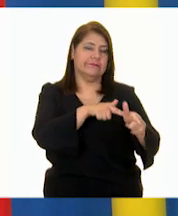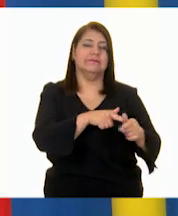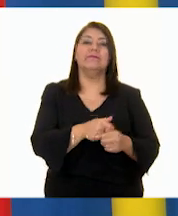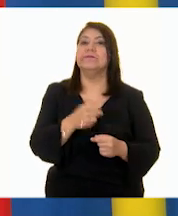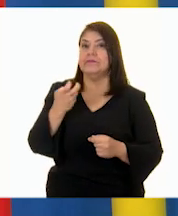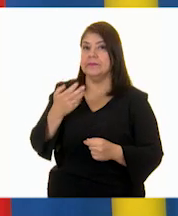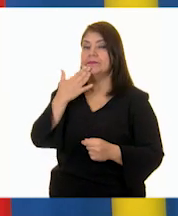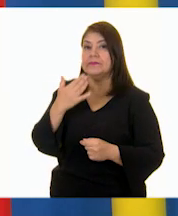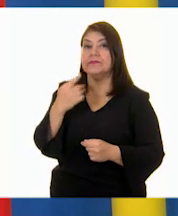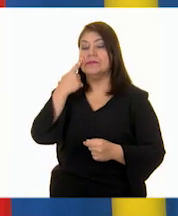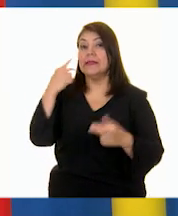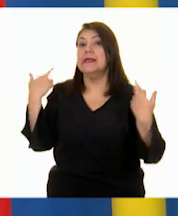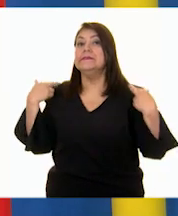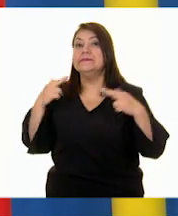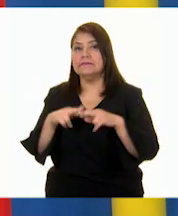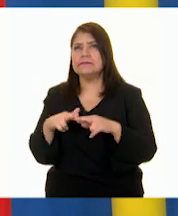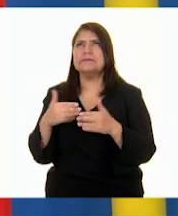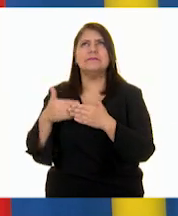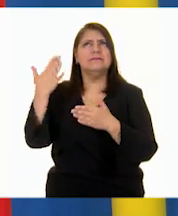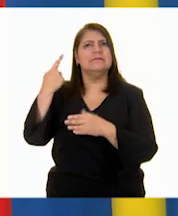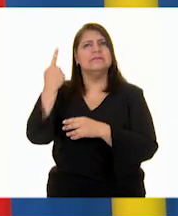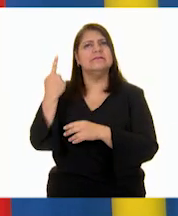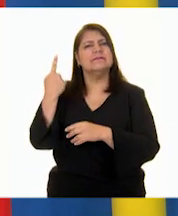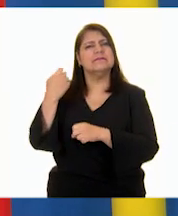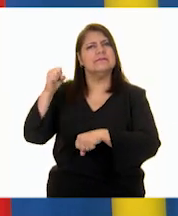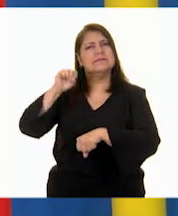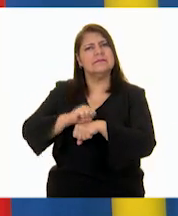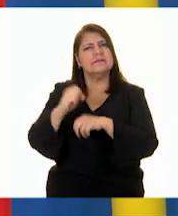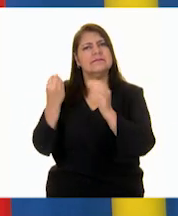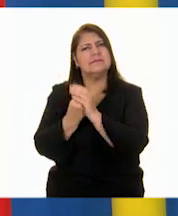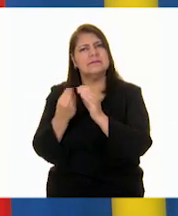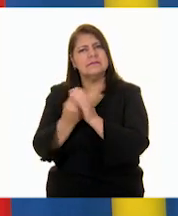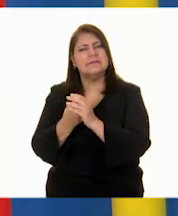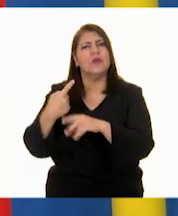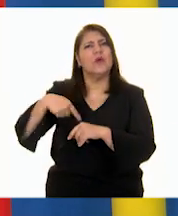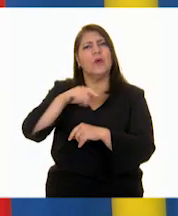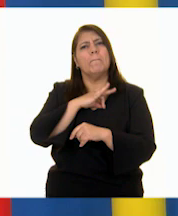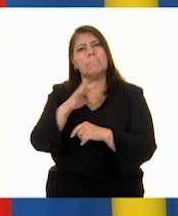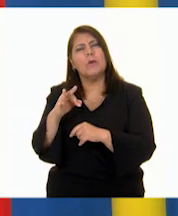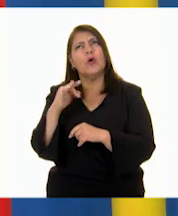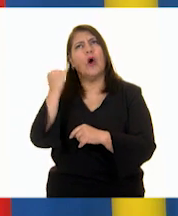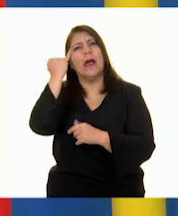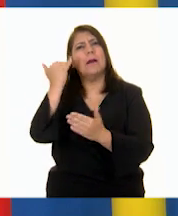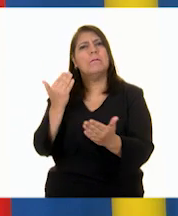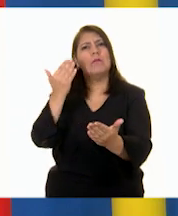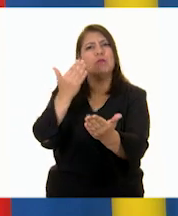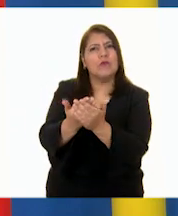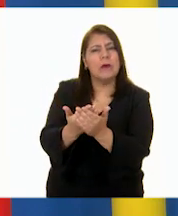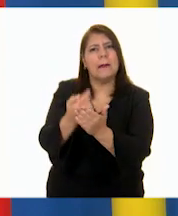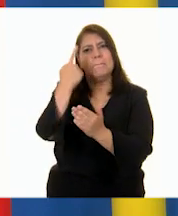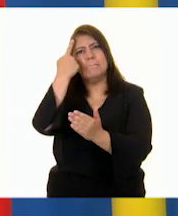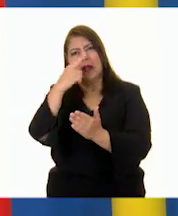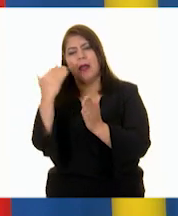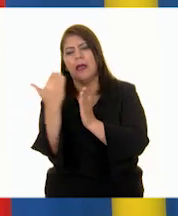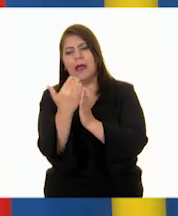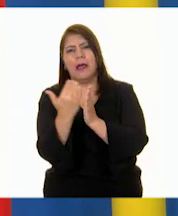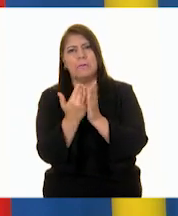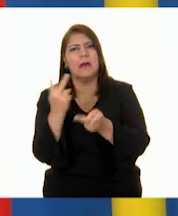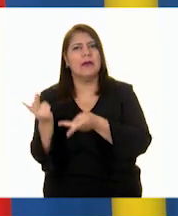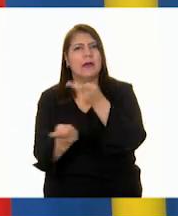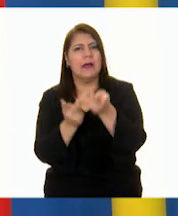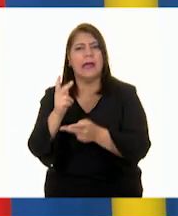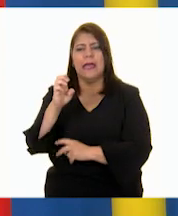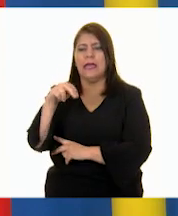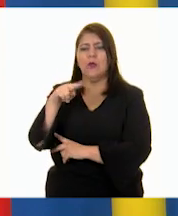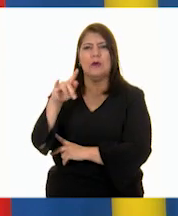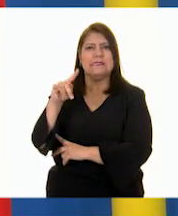es. Maestro Francisco, la clase pasada observamos cómo aplicar en la propuesta de encuesta de Ton y la mía los pasos que